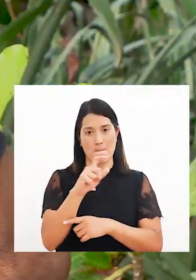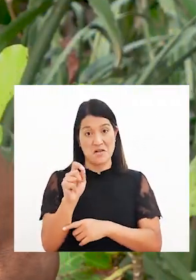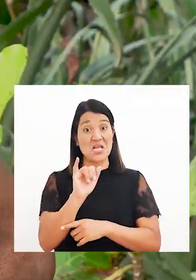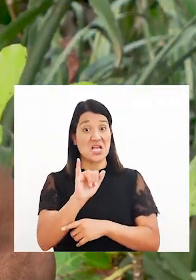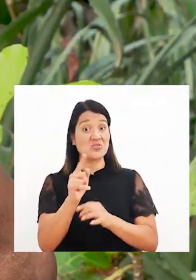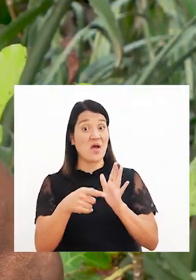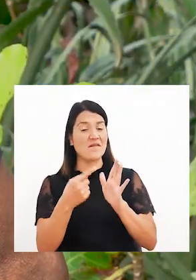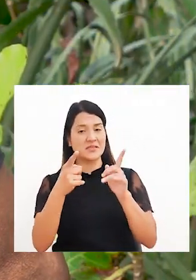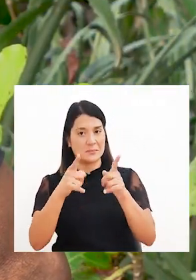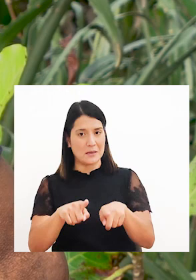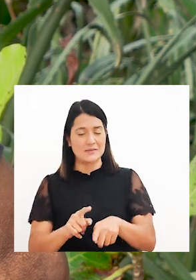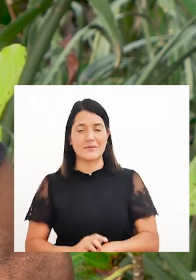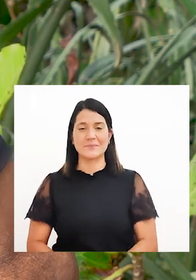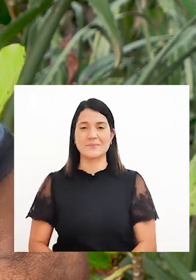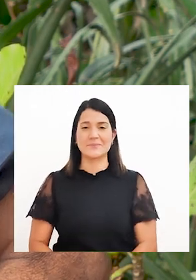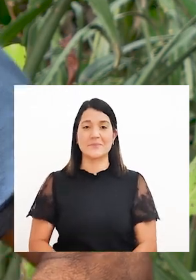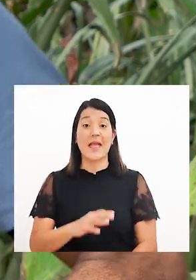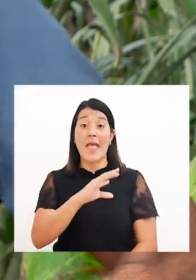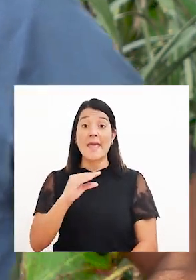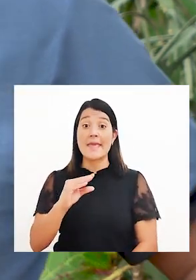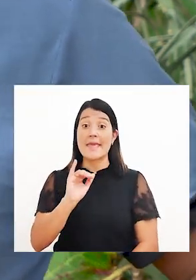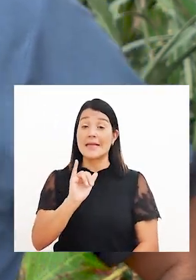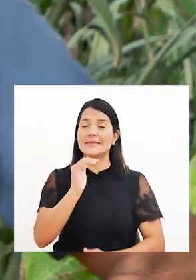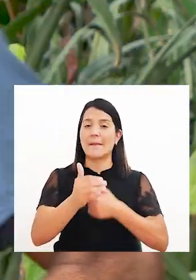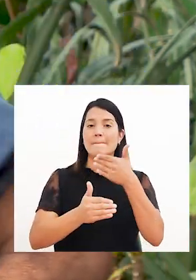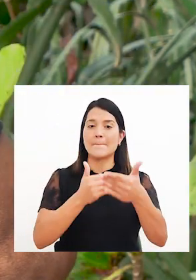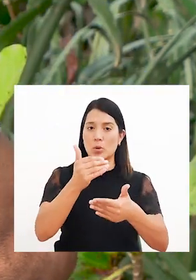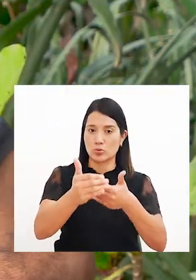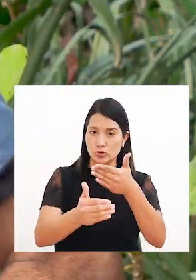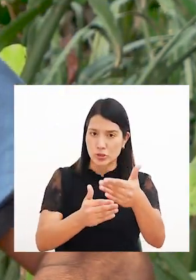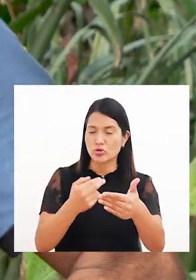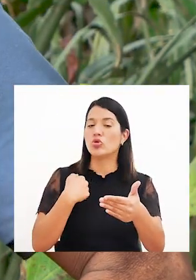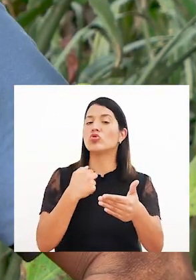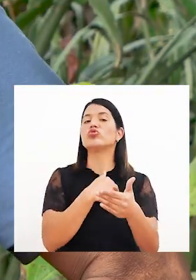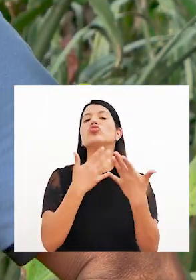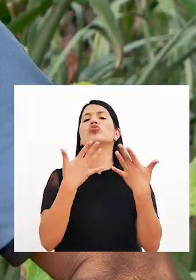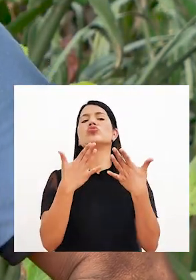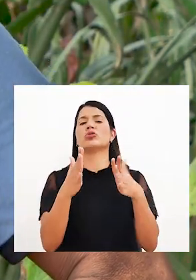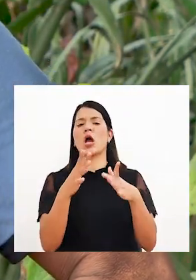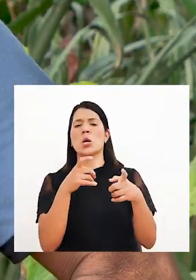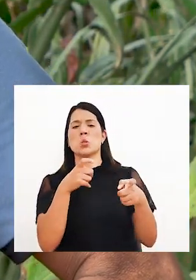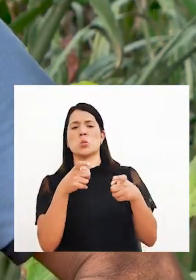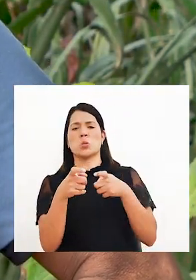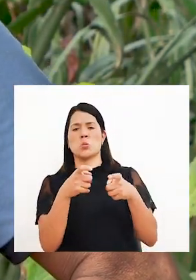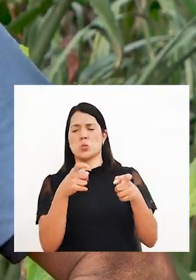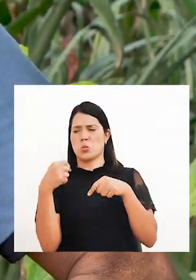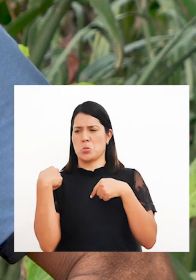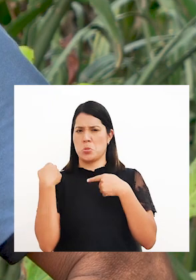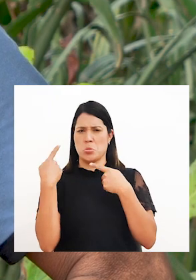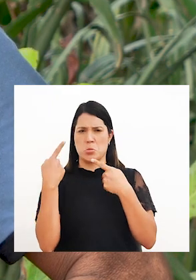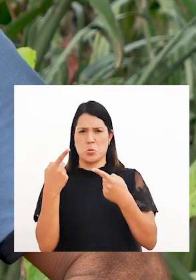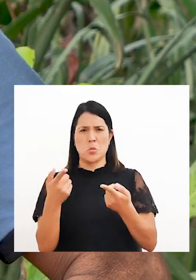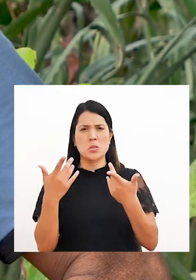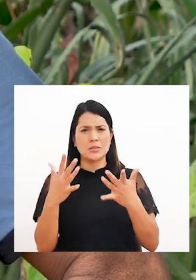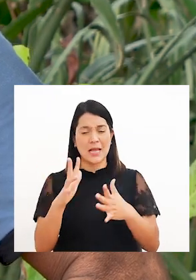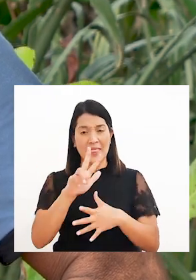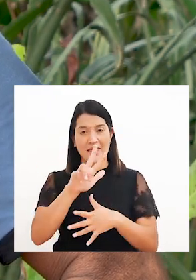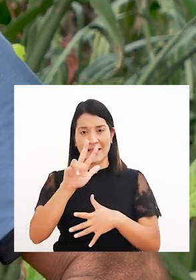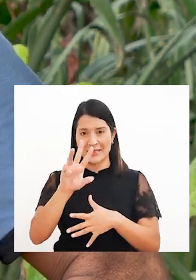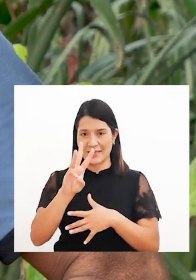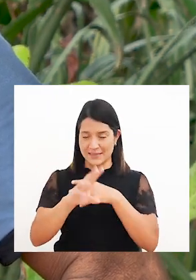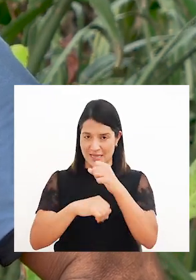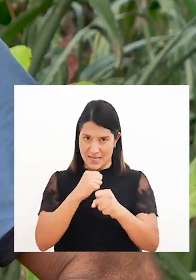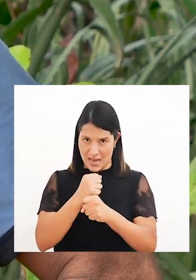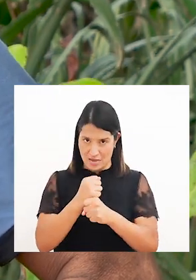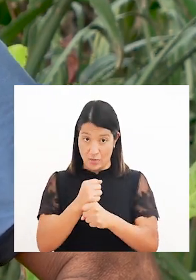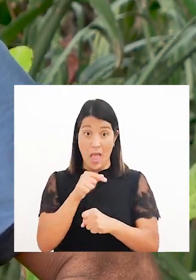pasa. Y el proceso es lo que hemos venido manejando desde hace, como dije antes, 36 años, donde